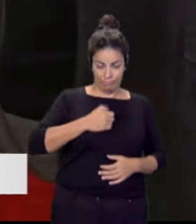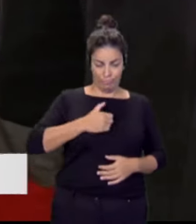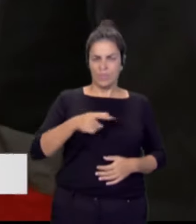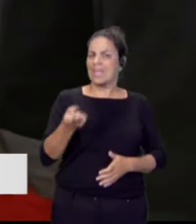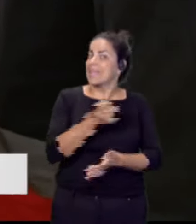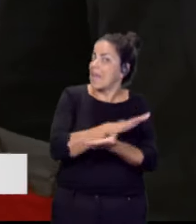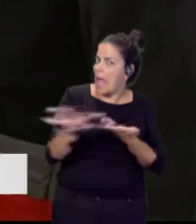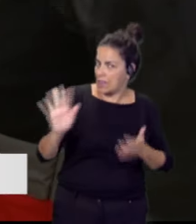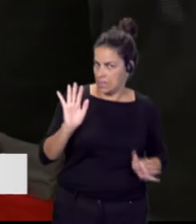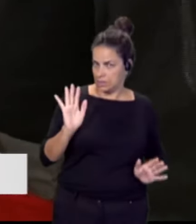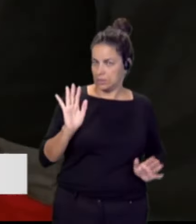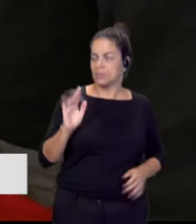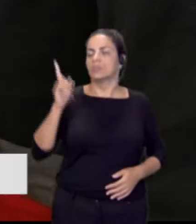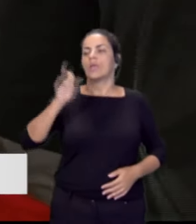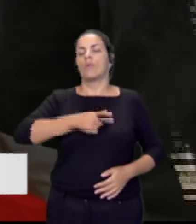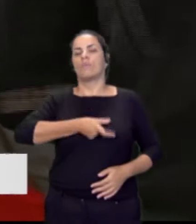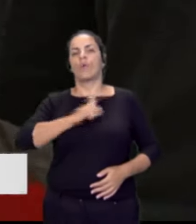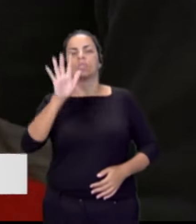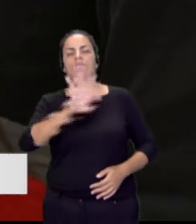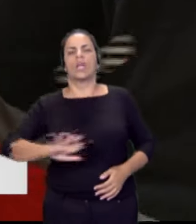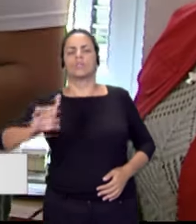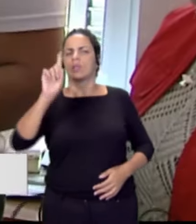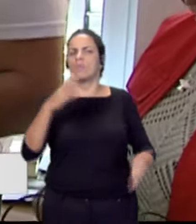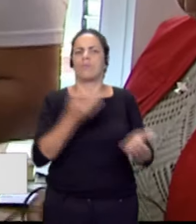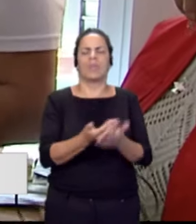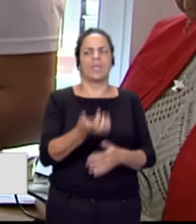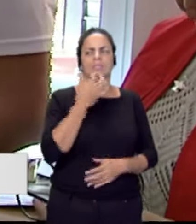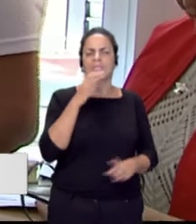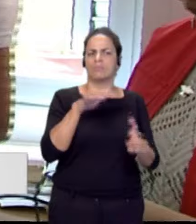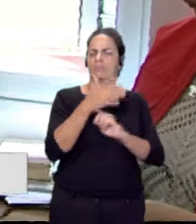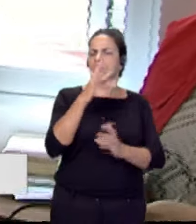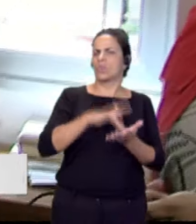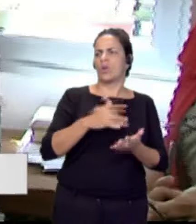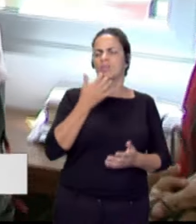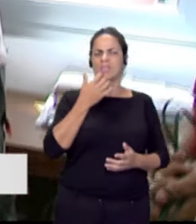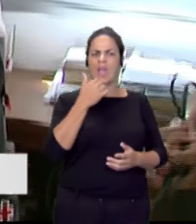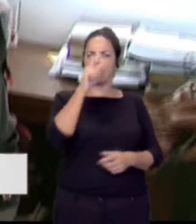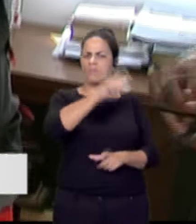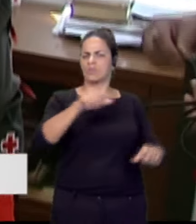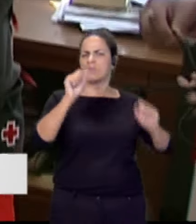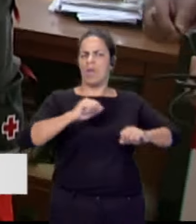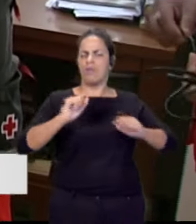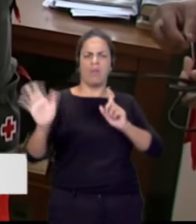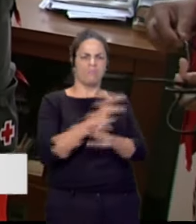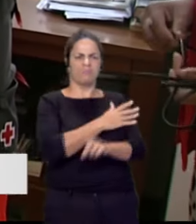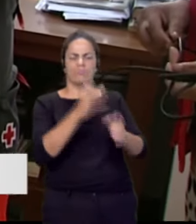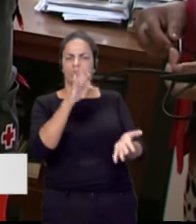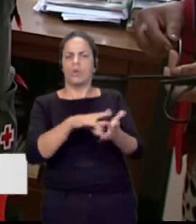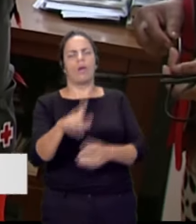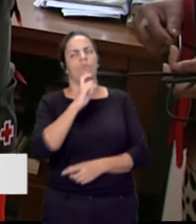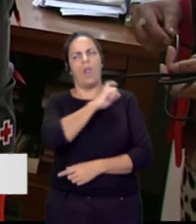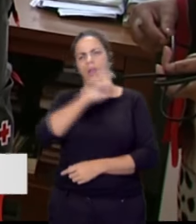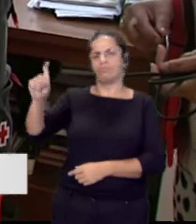Policía Nacional también pide que ante cualquier circunstancia donde haya un maltrato a mayores, debe ser comunicado.